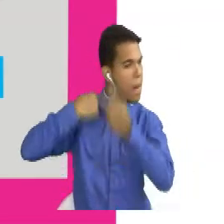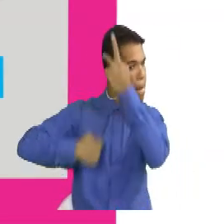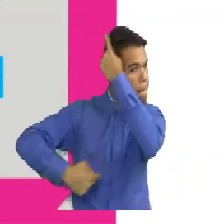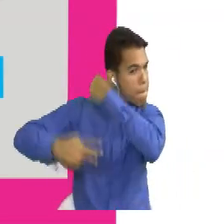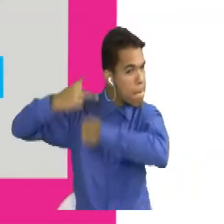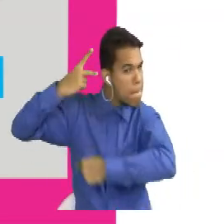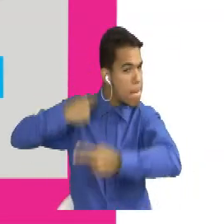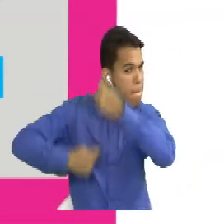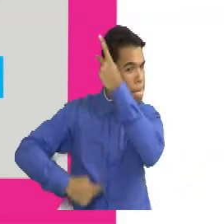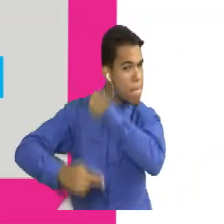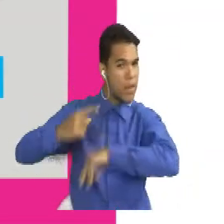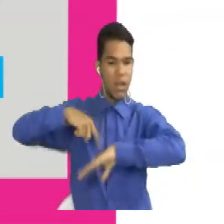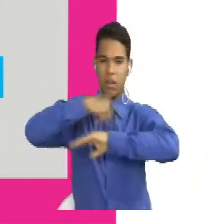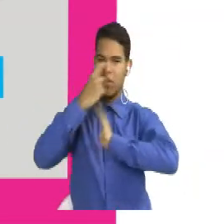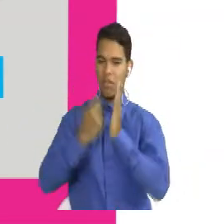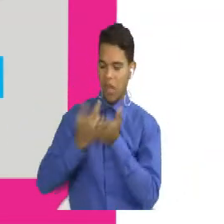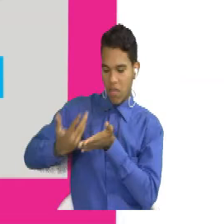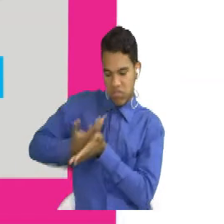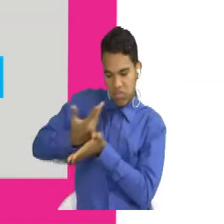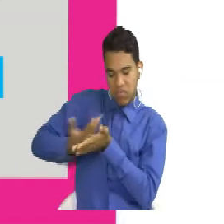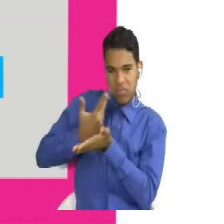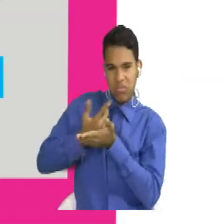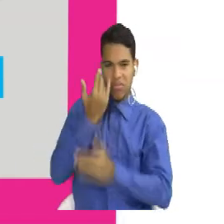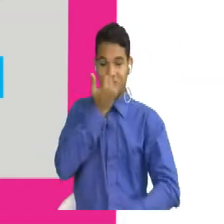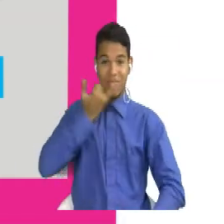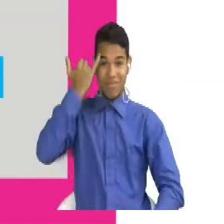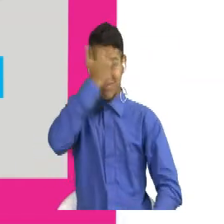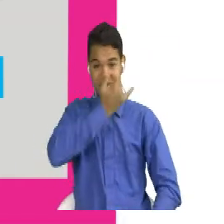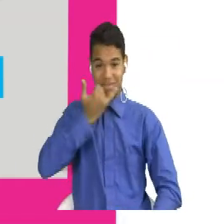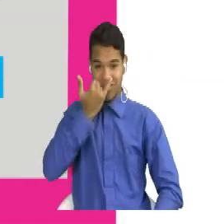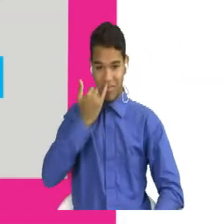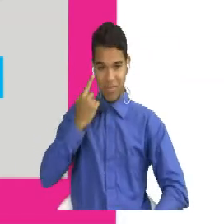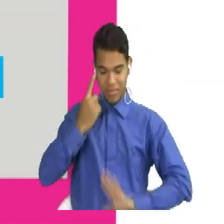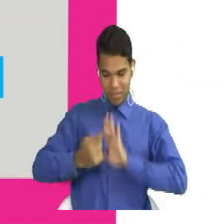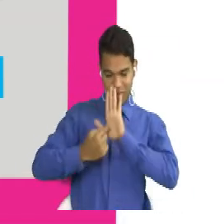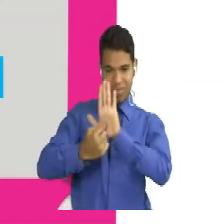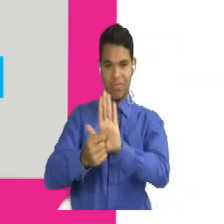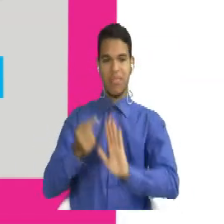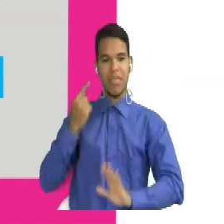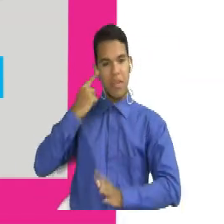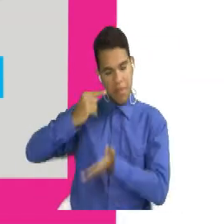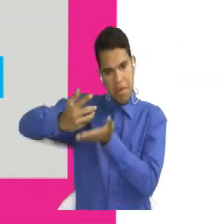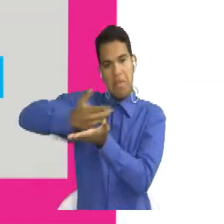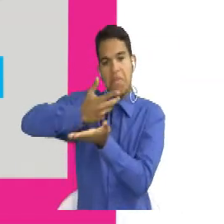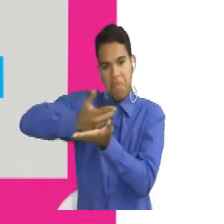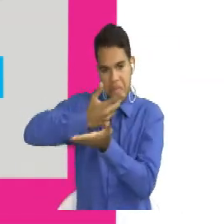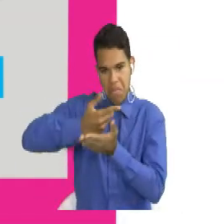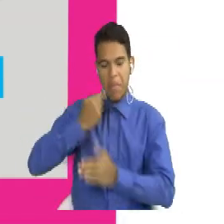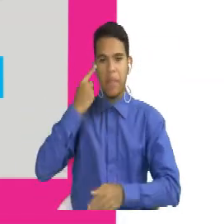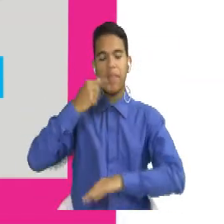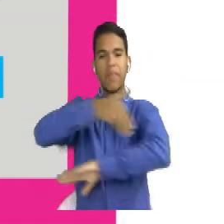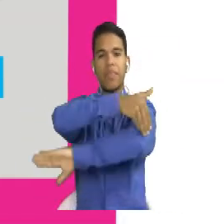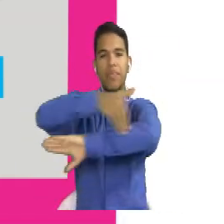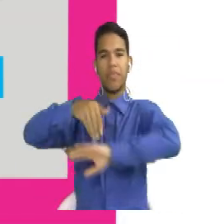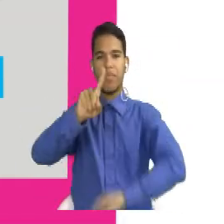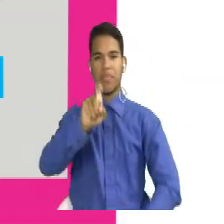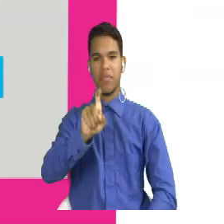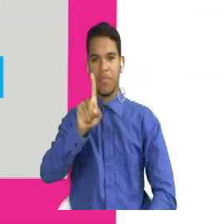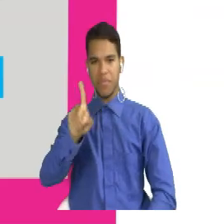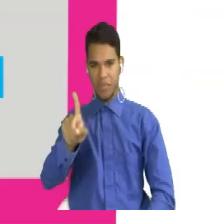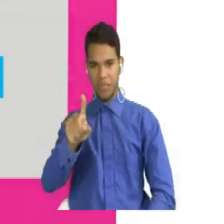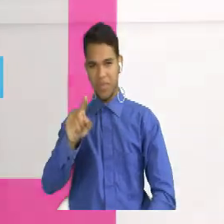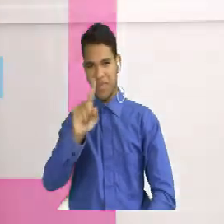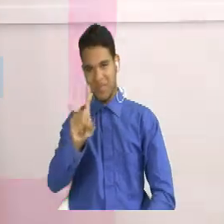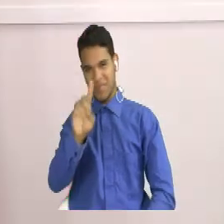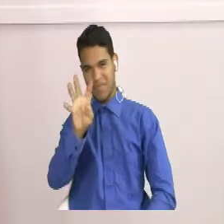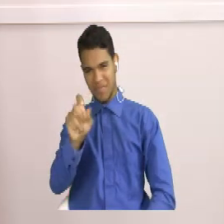una asesoría completa en imagen. No se les olvide, ahí está la dirección, calle 61-1936. Vamos a la pausa comercial y